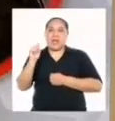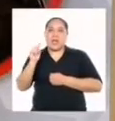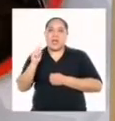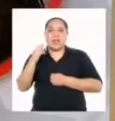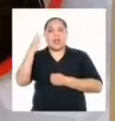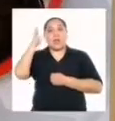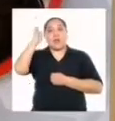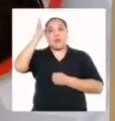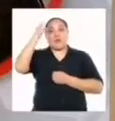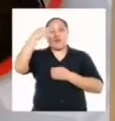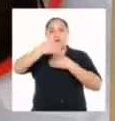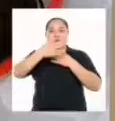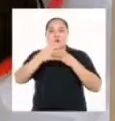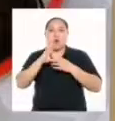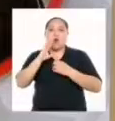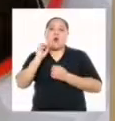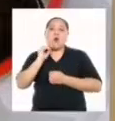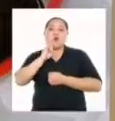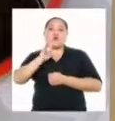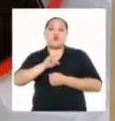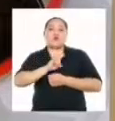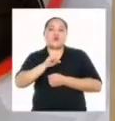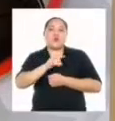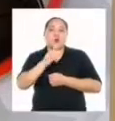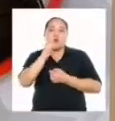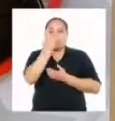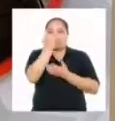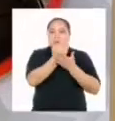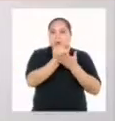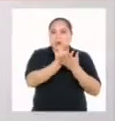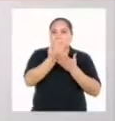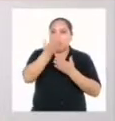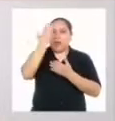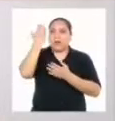quien inventó el módulo, o si utilizó un diseño anterior.